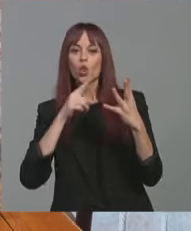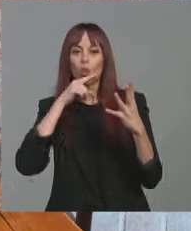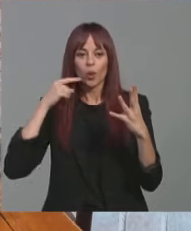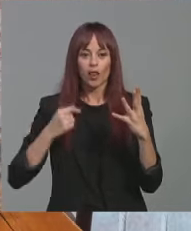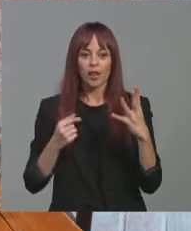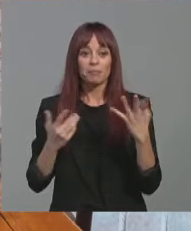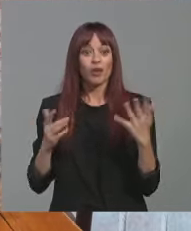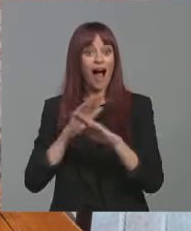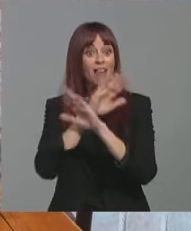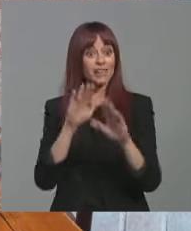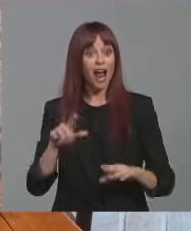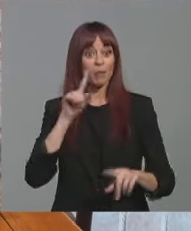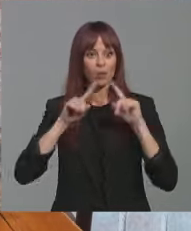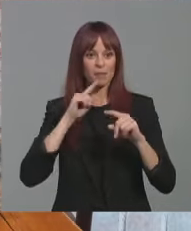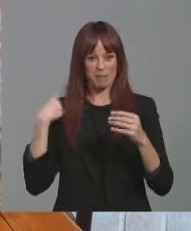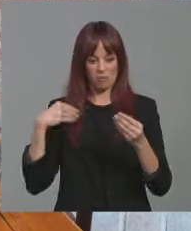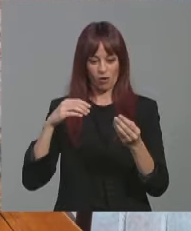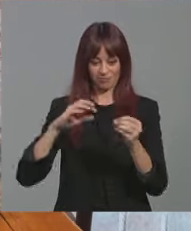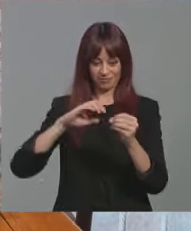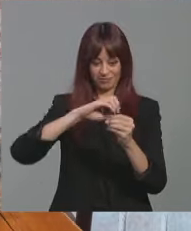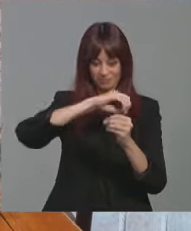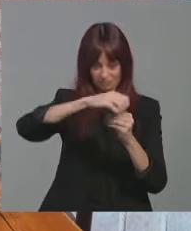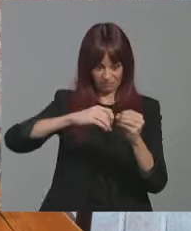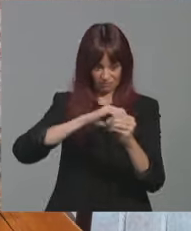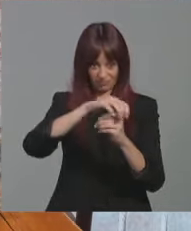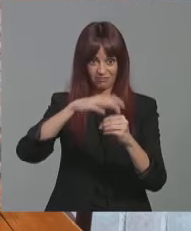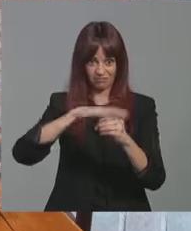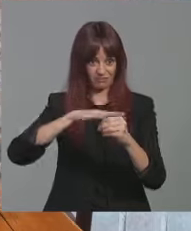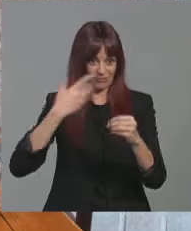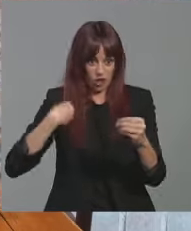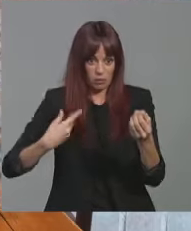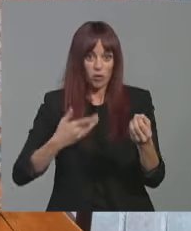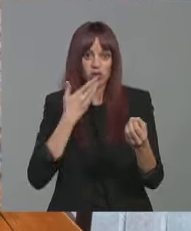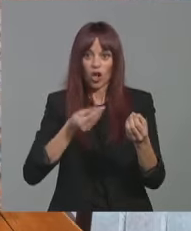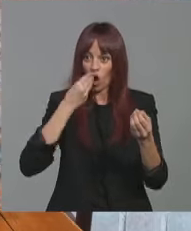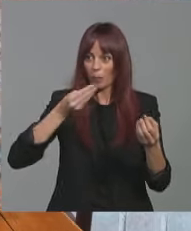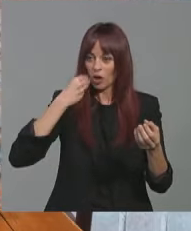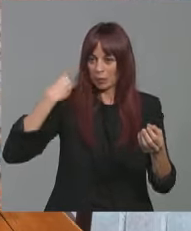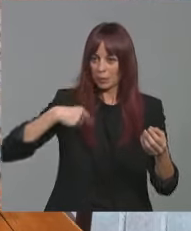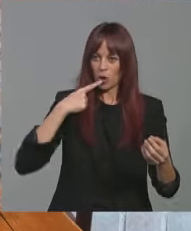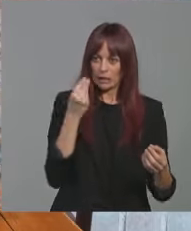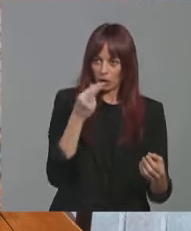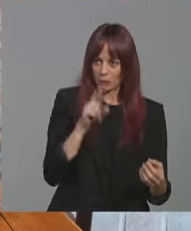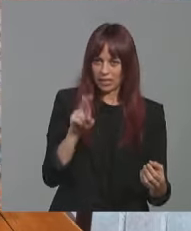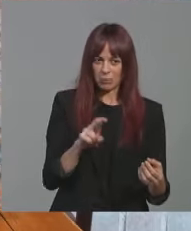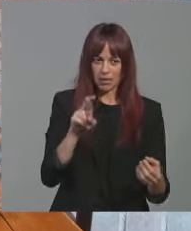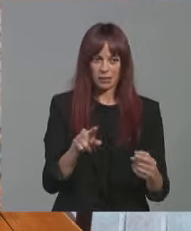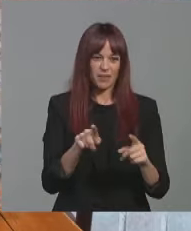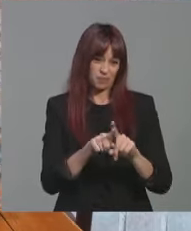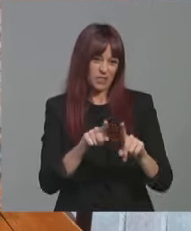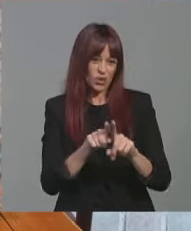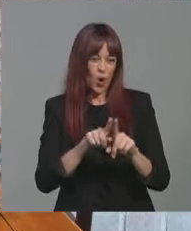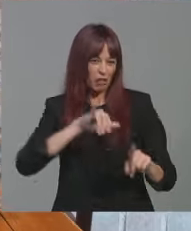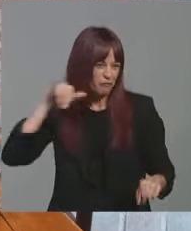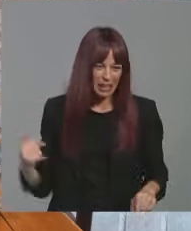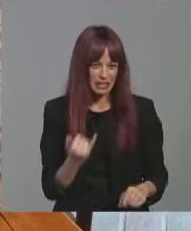pasa que al final el problema es el rebozado que al final es todo el rato lo mismo entonces cuando estás comiendo todo el rato el mismo sabor hay una cosa que se llama fatiga de sabores